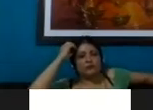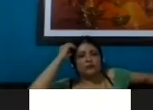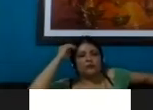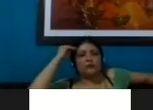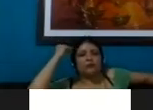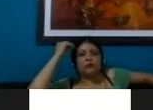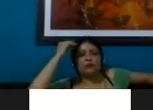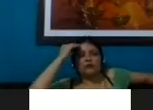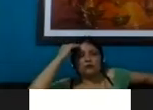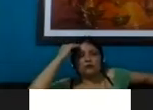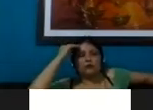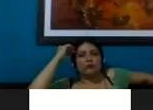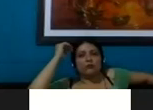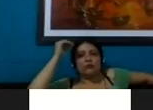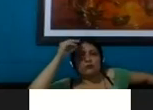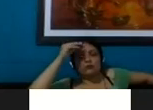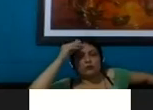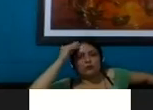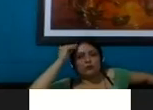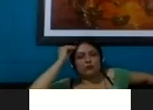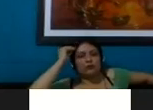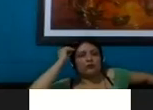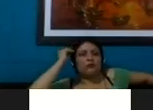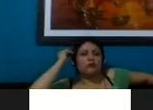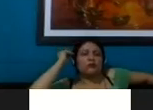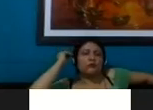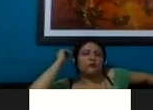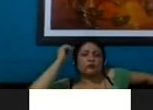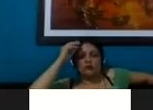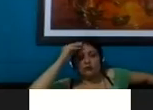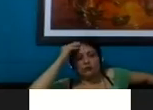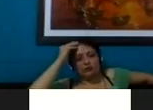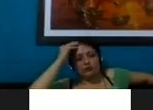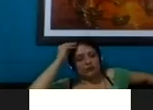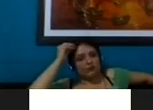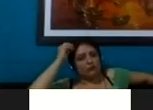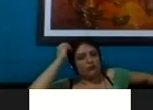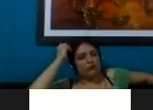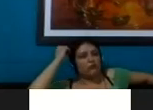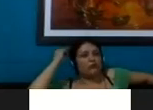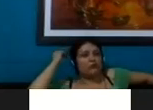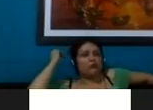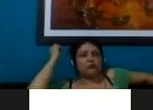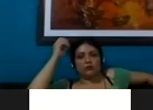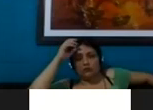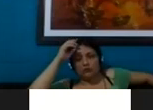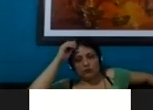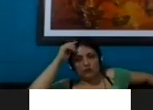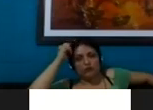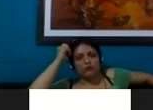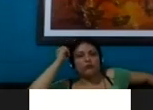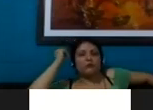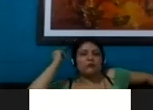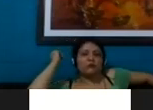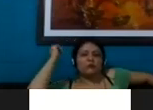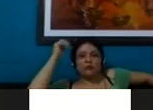por lección, o sea que ustedes me estarían mandando. Como son 5 lecciones, serían 5 documentos de Word